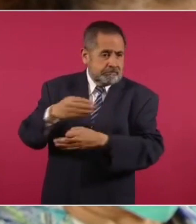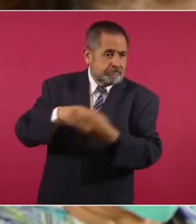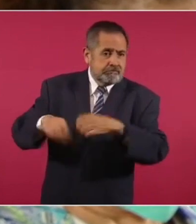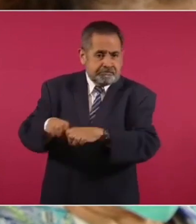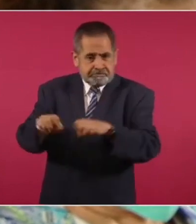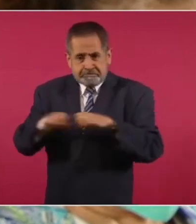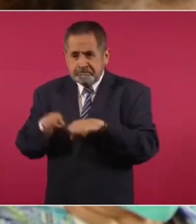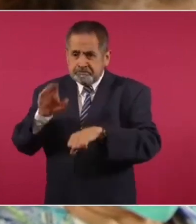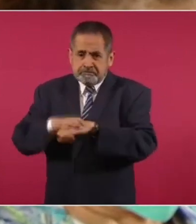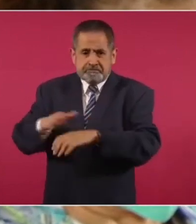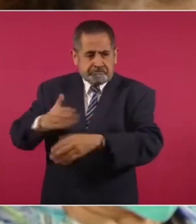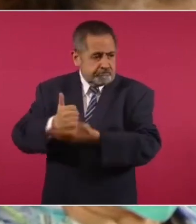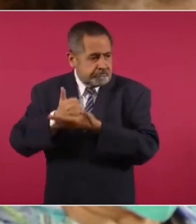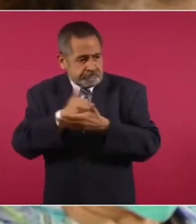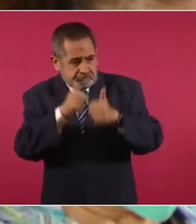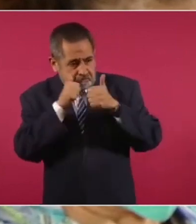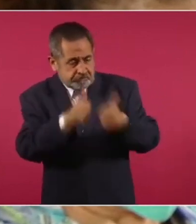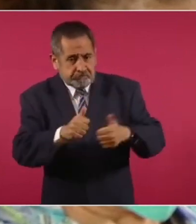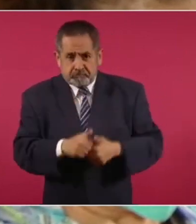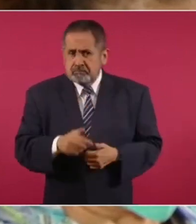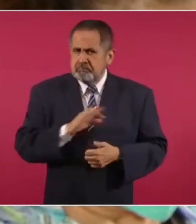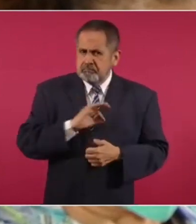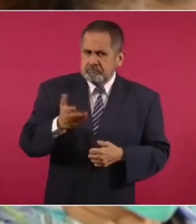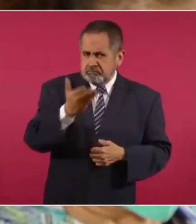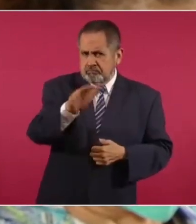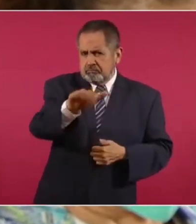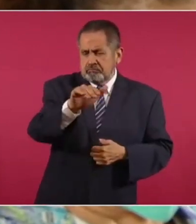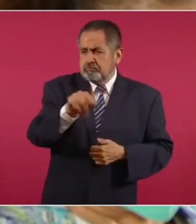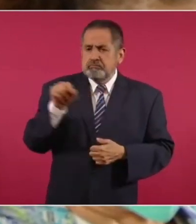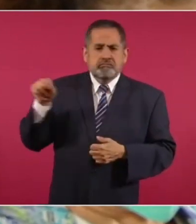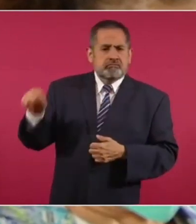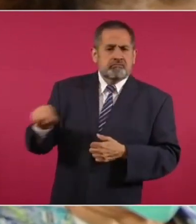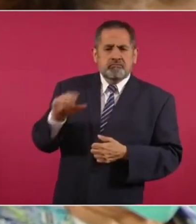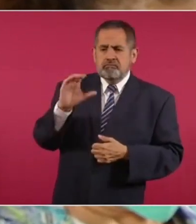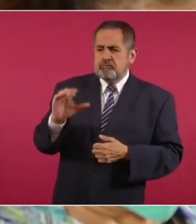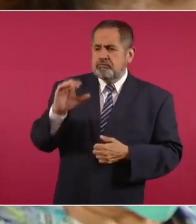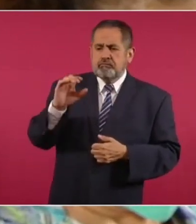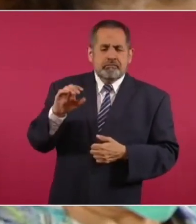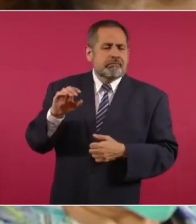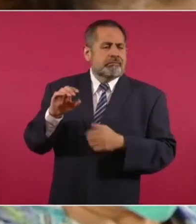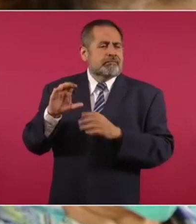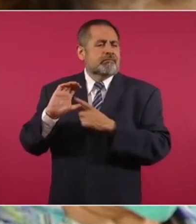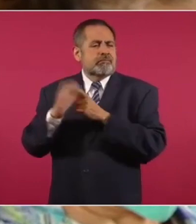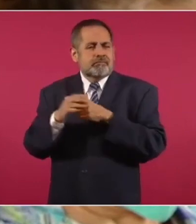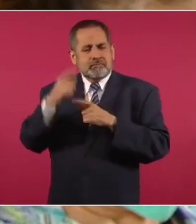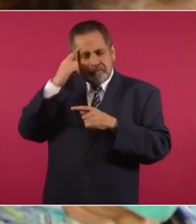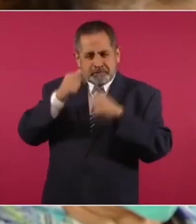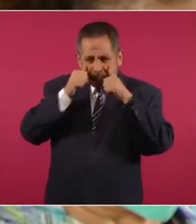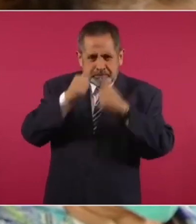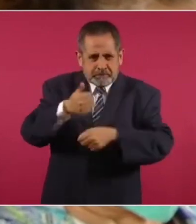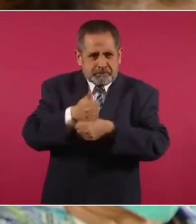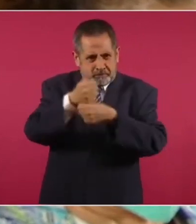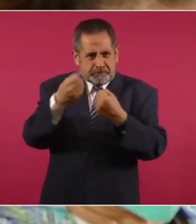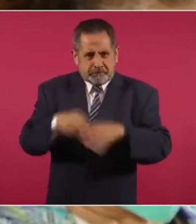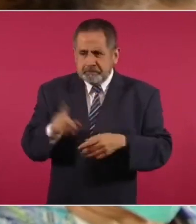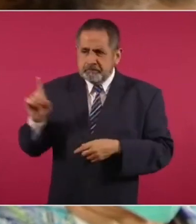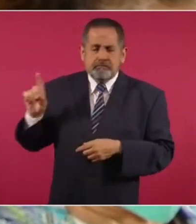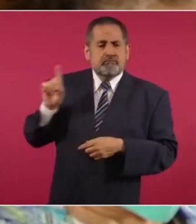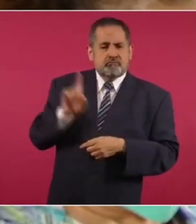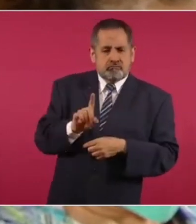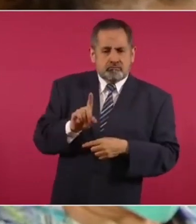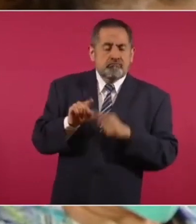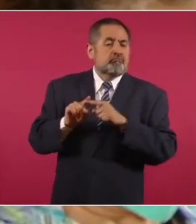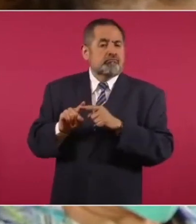atención victimal. ¿Podría usted convocar a la titular de la Comisión Ejecutiva de Atención a Víctimas para que como institución rectora